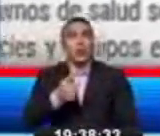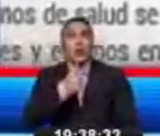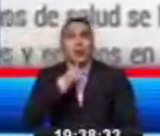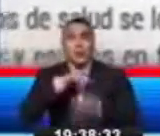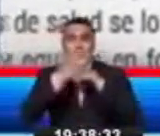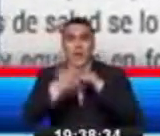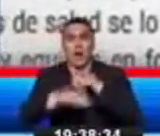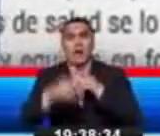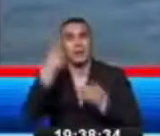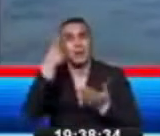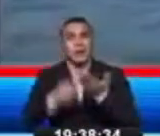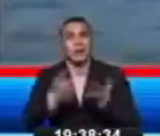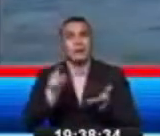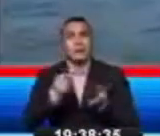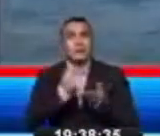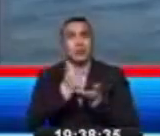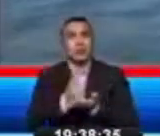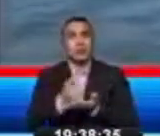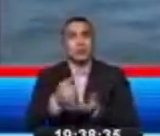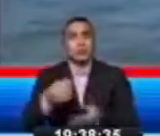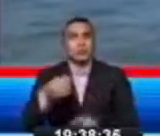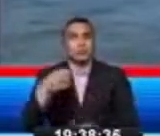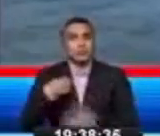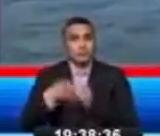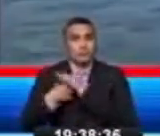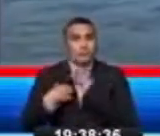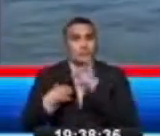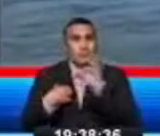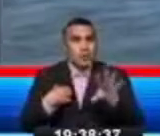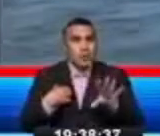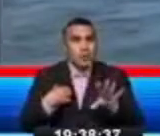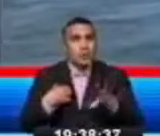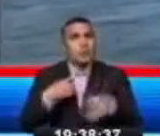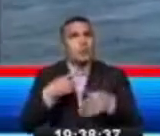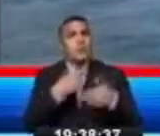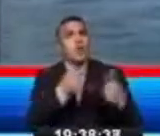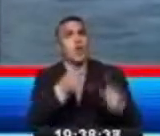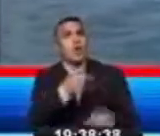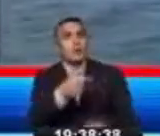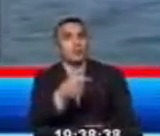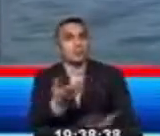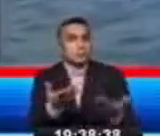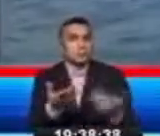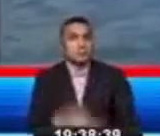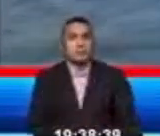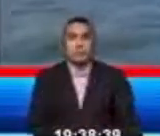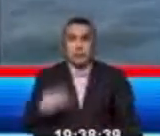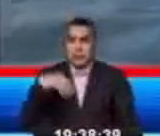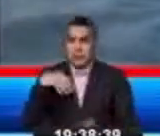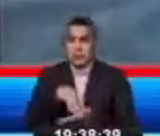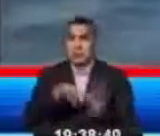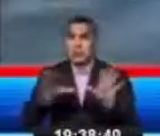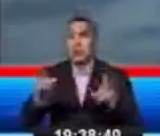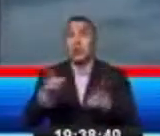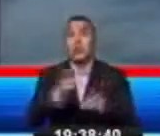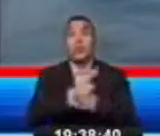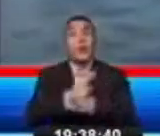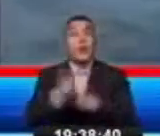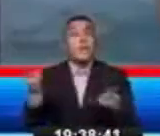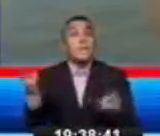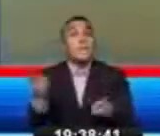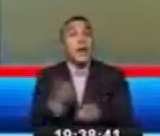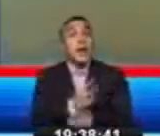mar como terapias alternativas para la prevención y tratamiento de COVID-19. El estudio alerta sobre el peligro de